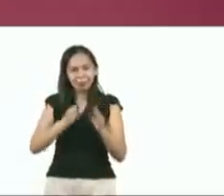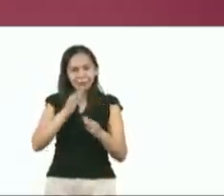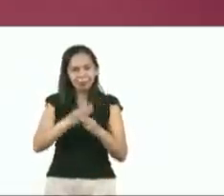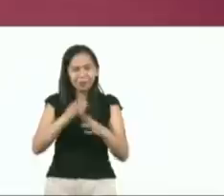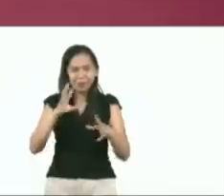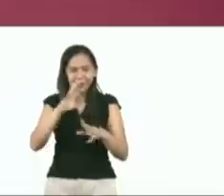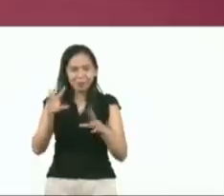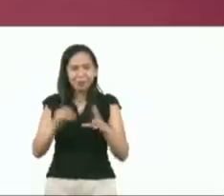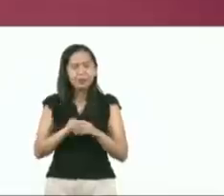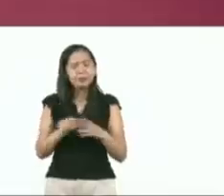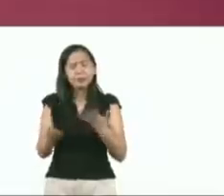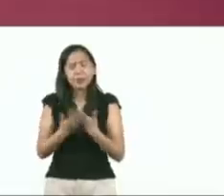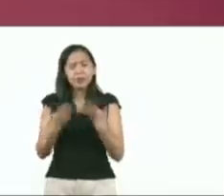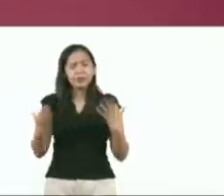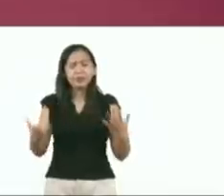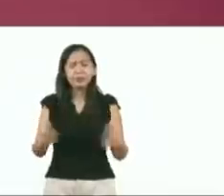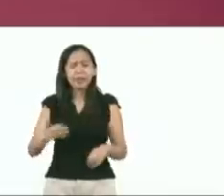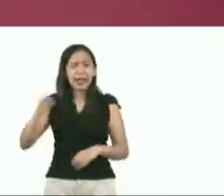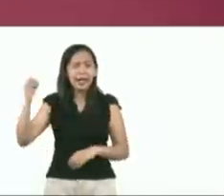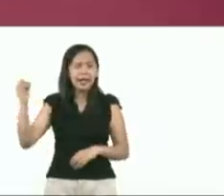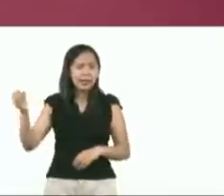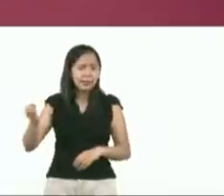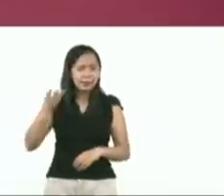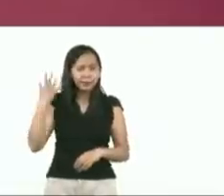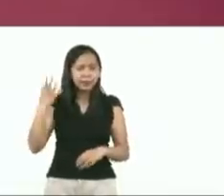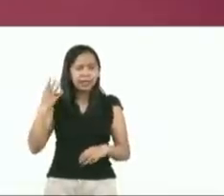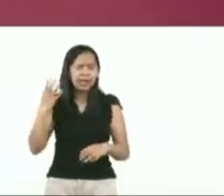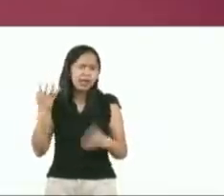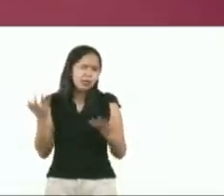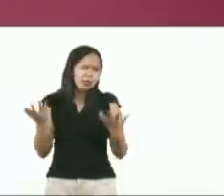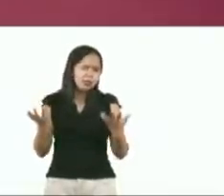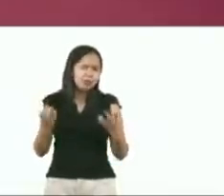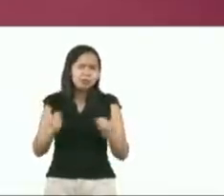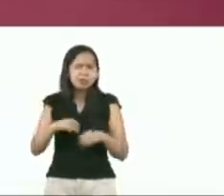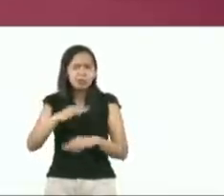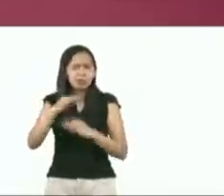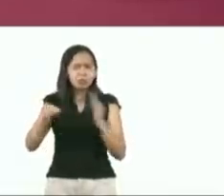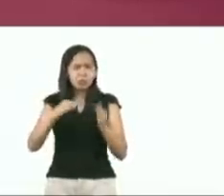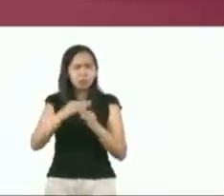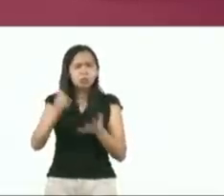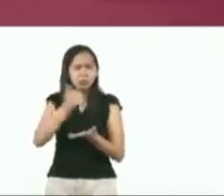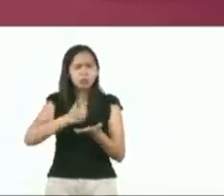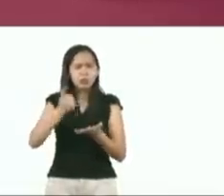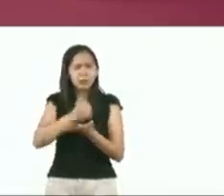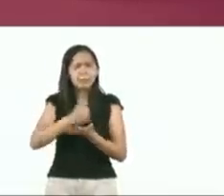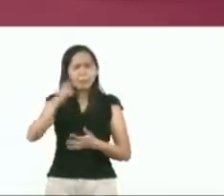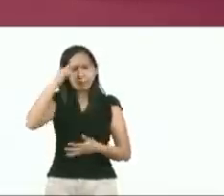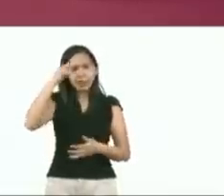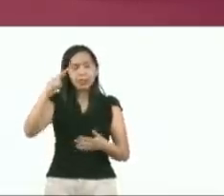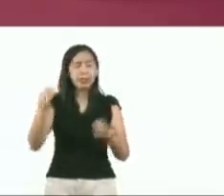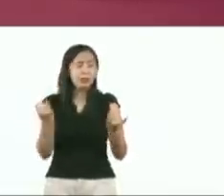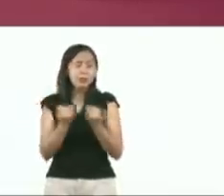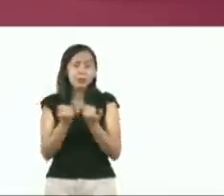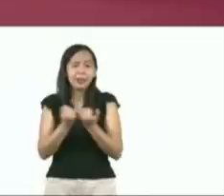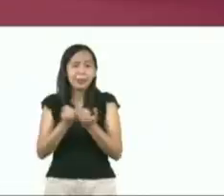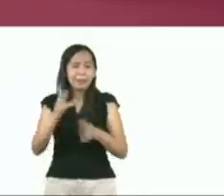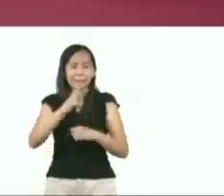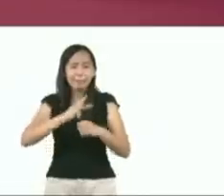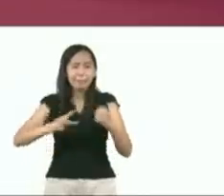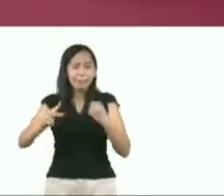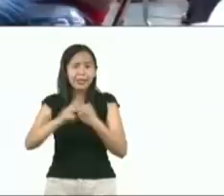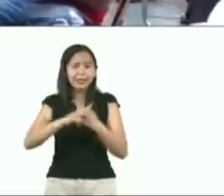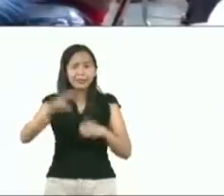ahora es un evento de la ciudad. Y yo diría, ¿por qué no? Vamos a invitar a todo el país a que vengan